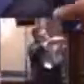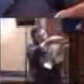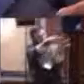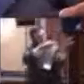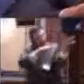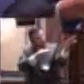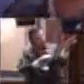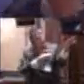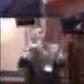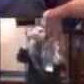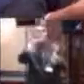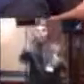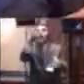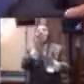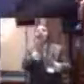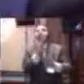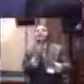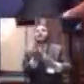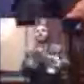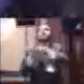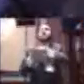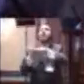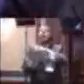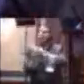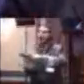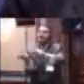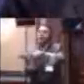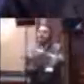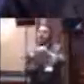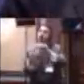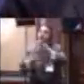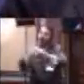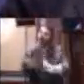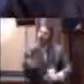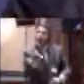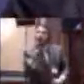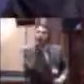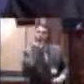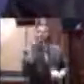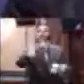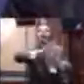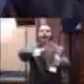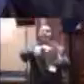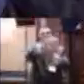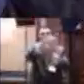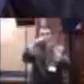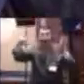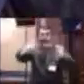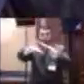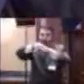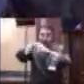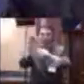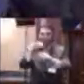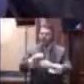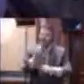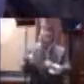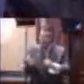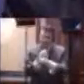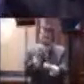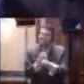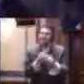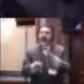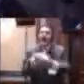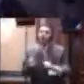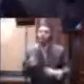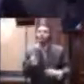demandas, de las exigencias, sino también de la secuencia para irlas atendiendo. Y saber que la democracia no va a